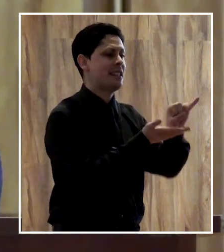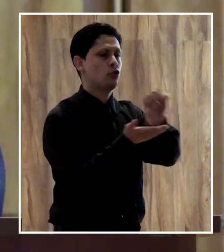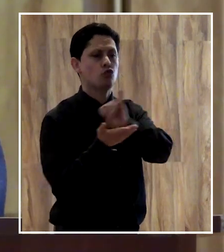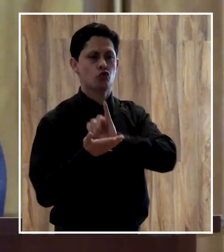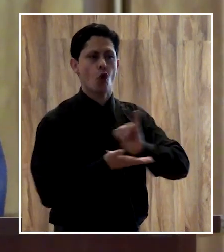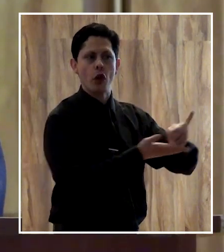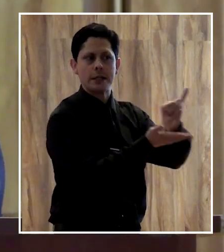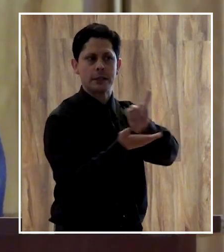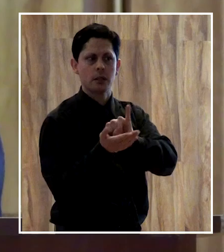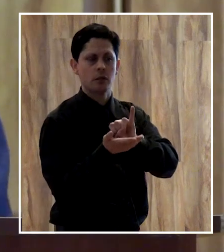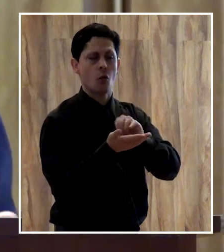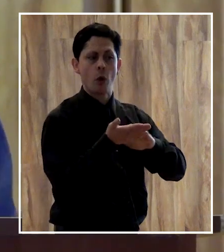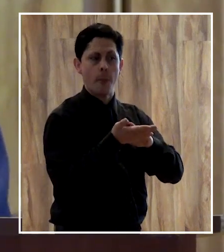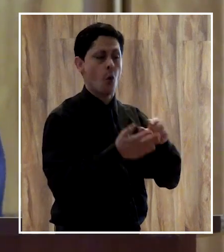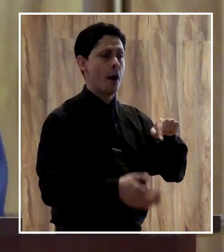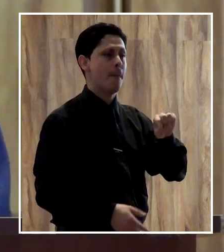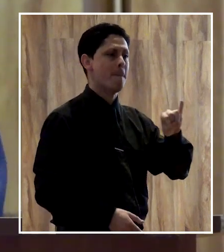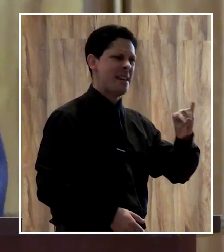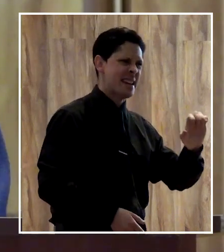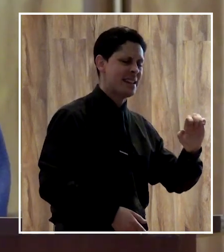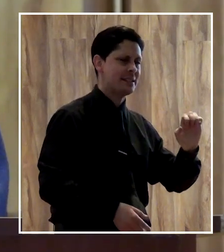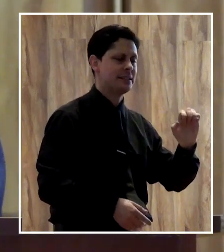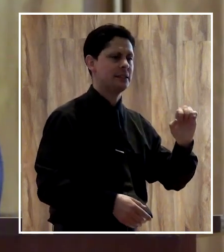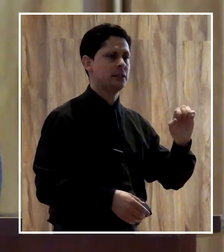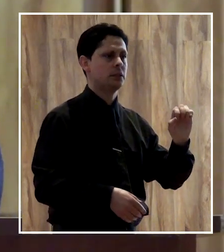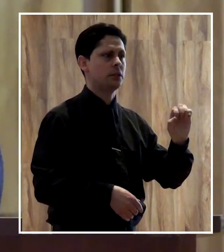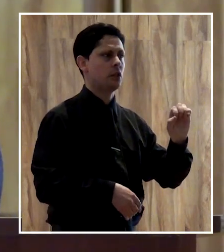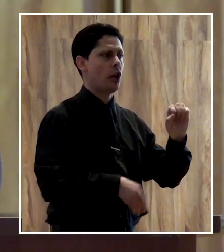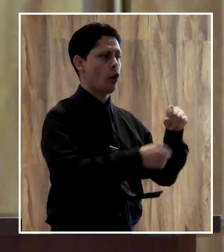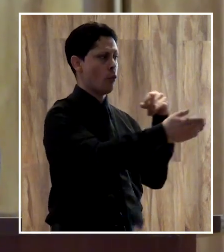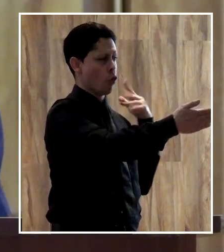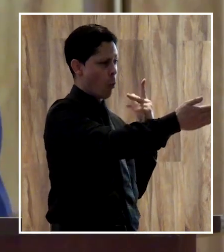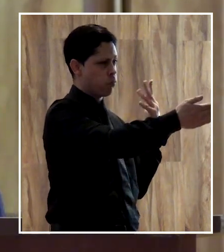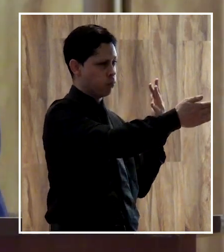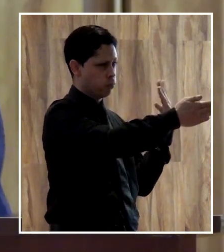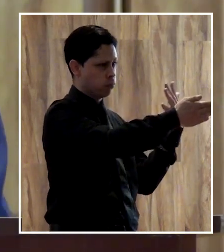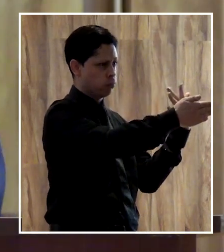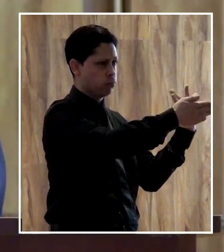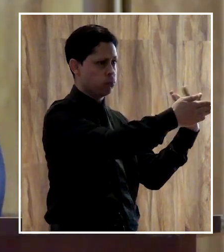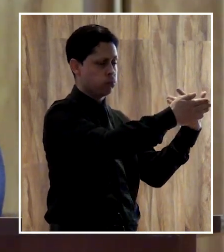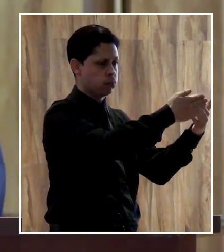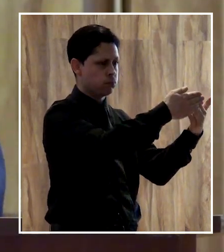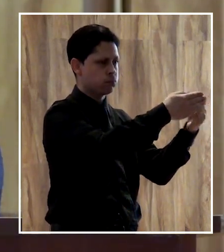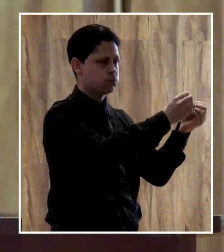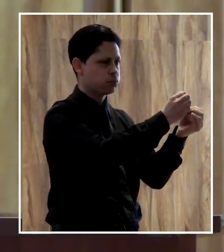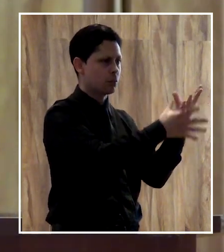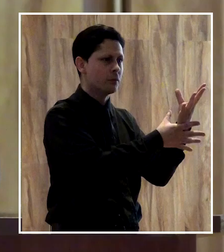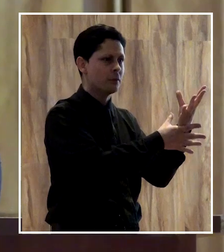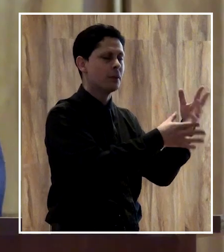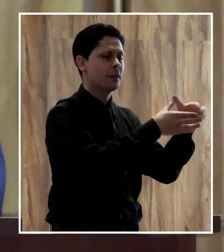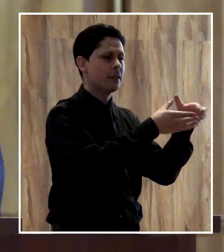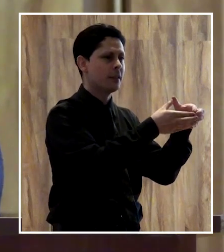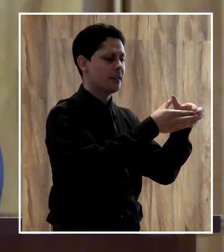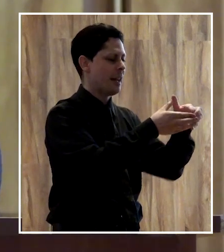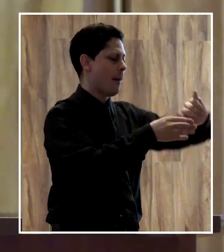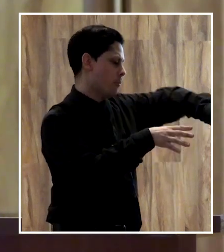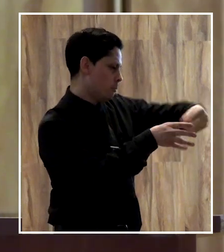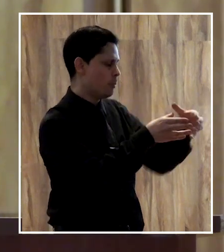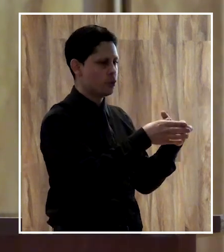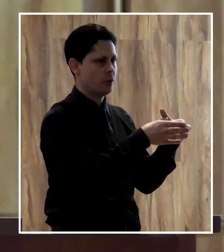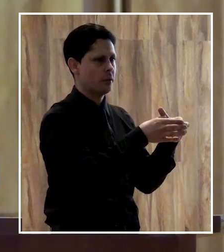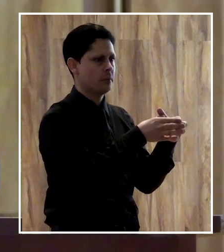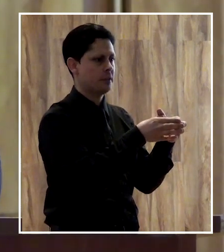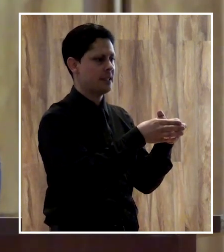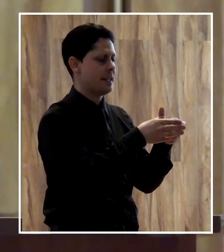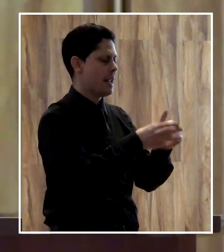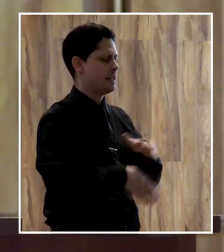PIE son de algún modo fruto y resultado de lo que son las personas que la conforman,